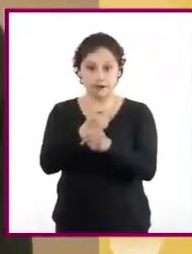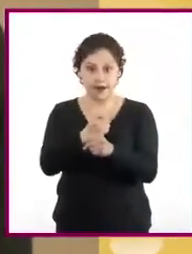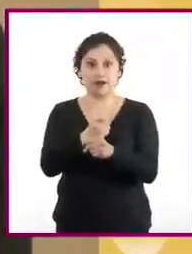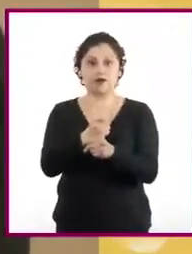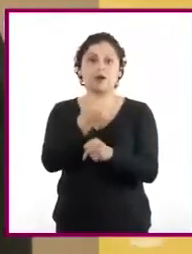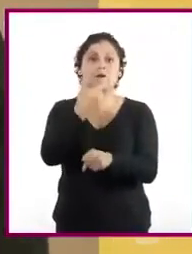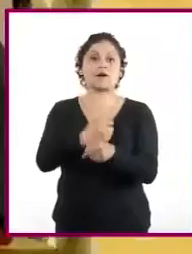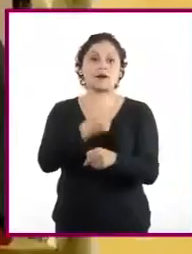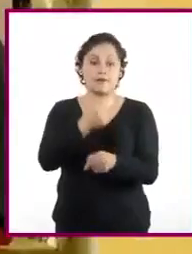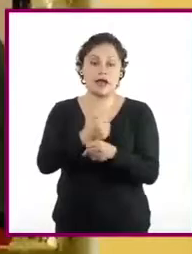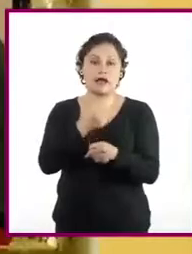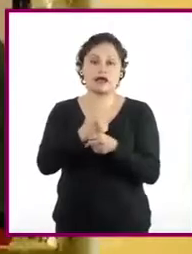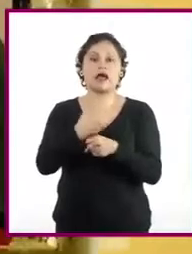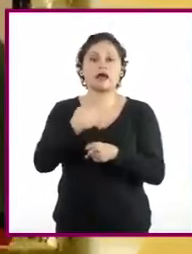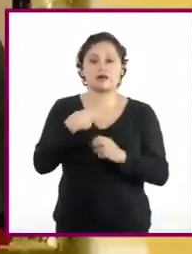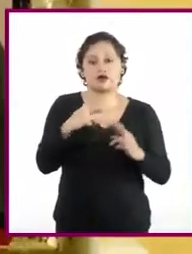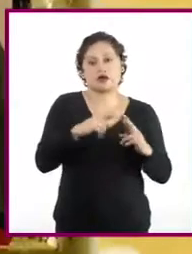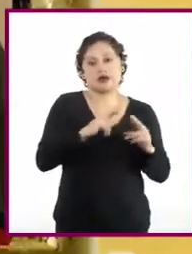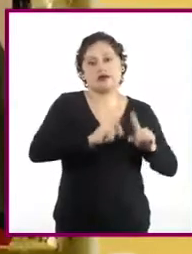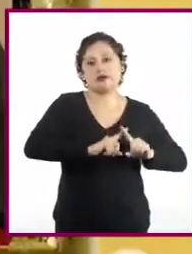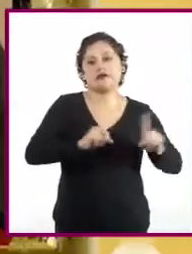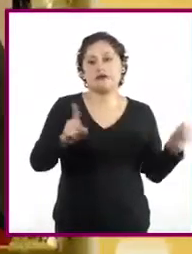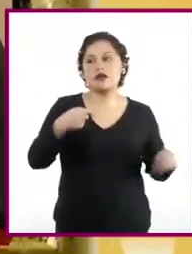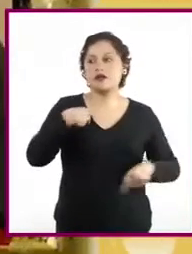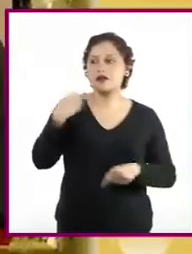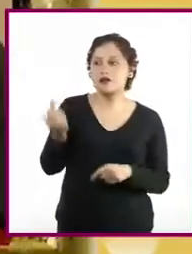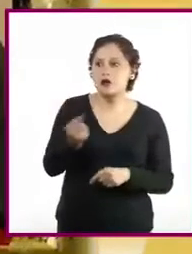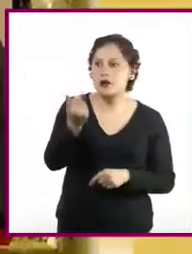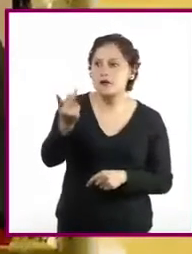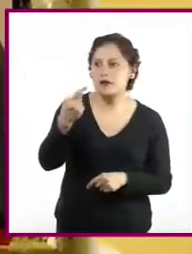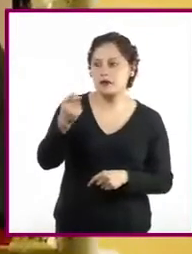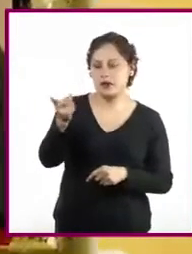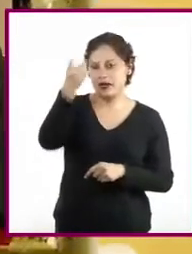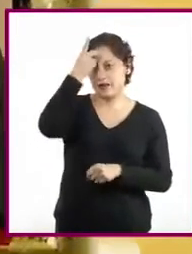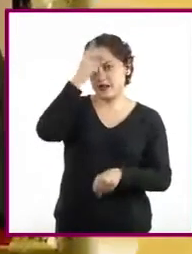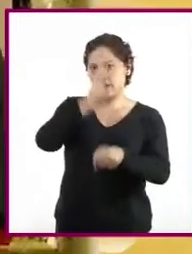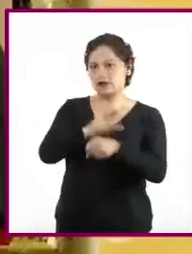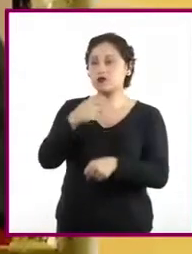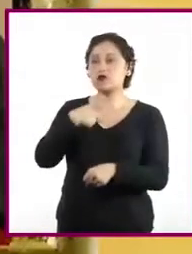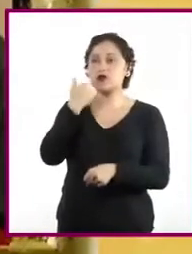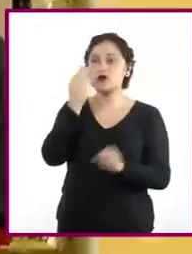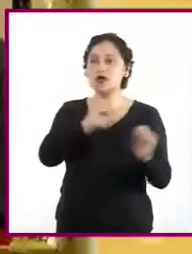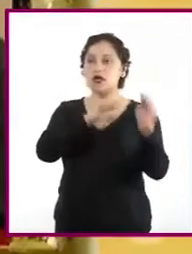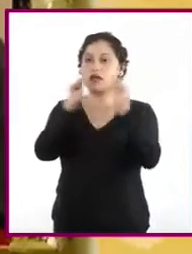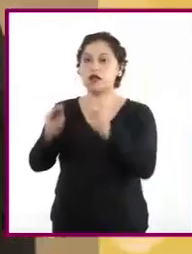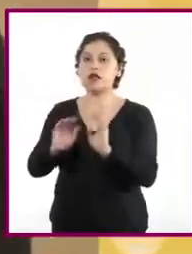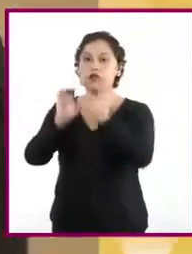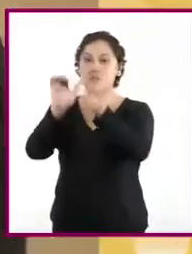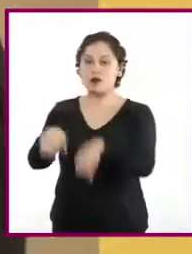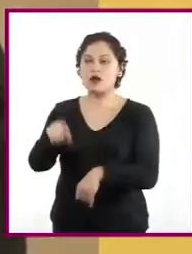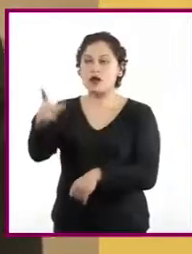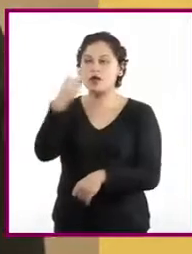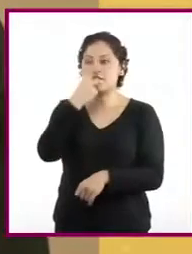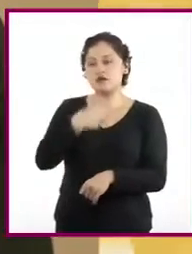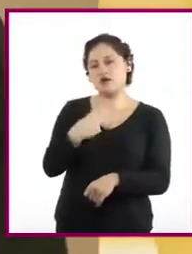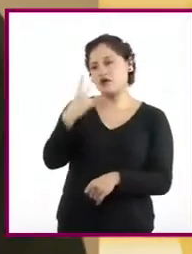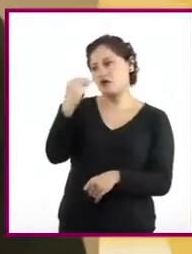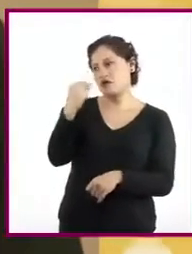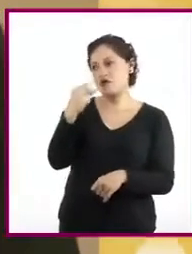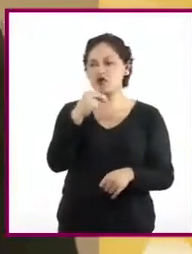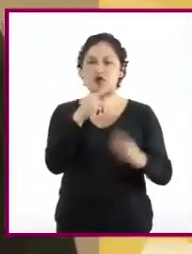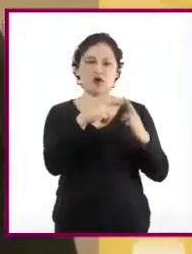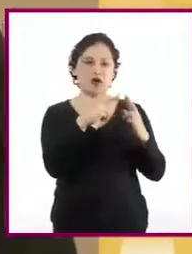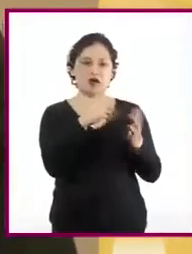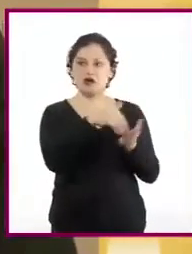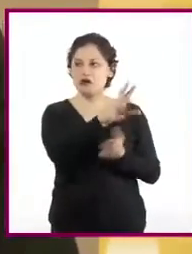religión, de hecho, y le pregunté al director que yo quería estar en esa escuela y él me dijo, no, aquí no aceptamos de esa religión, o sea,